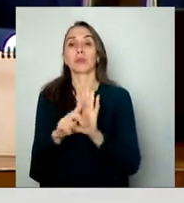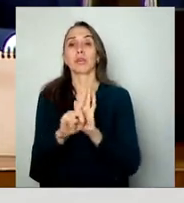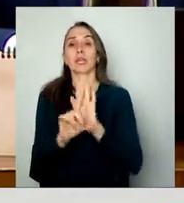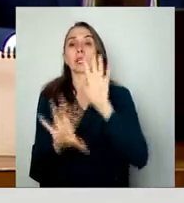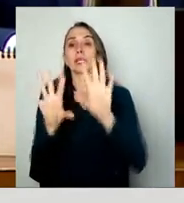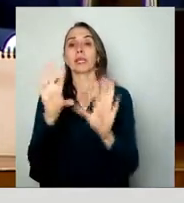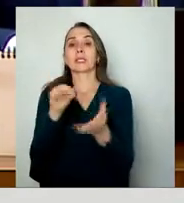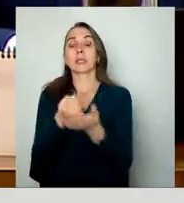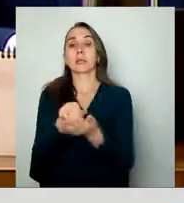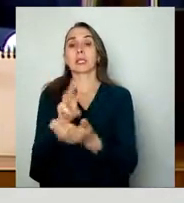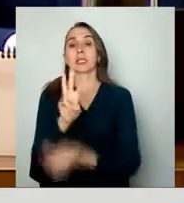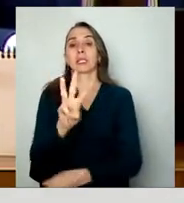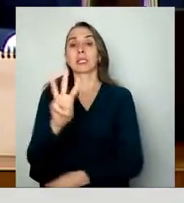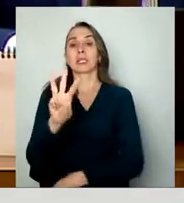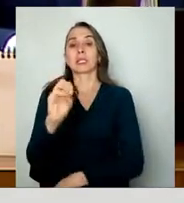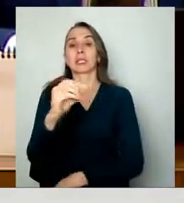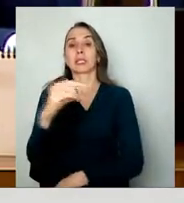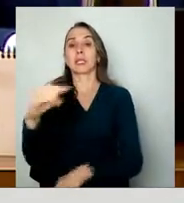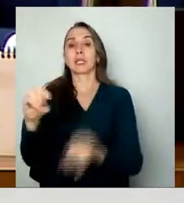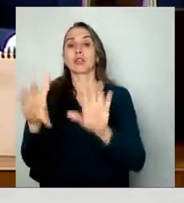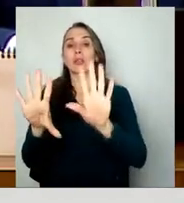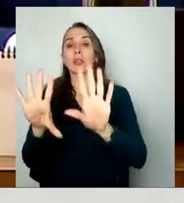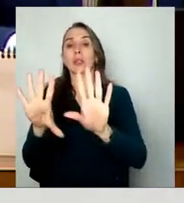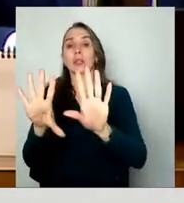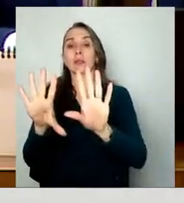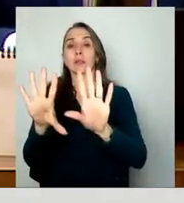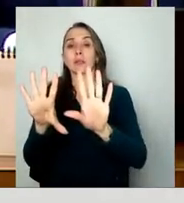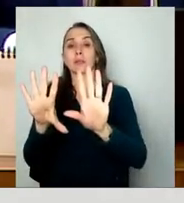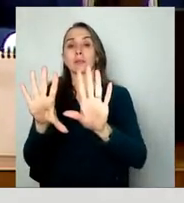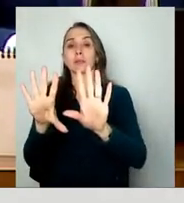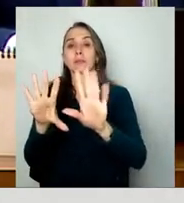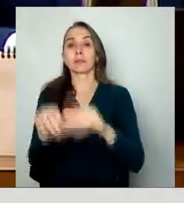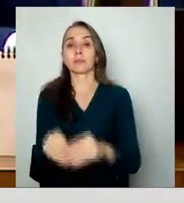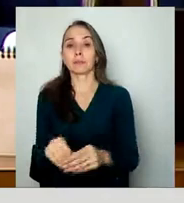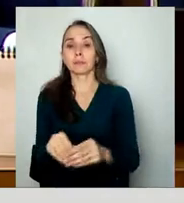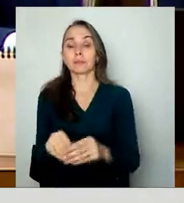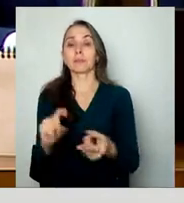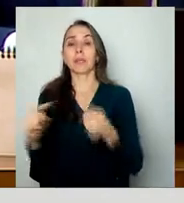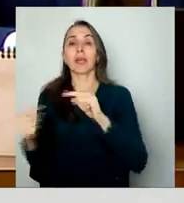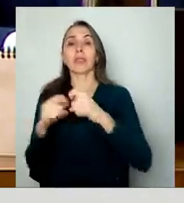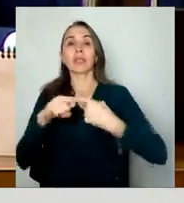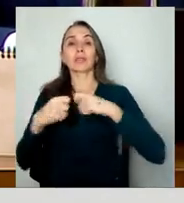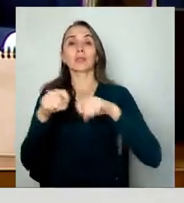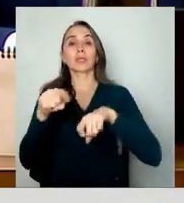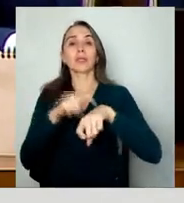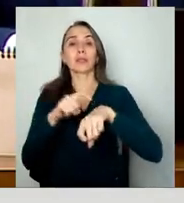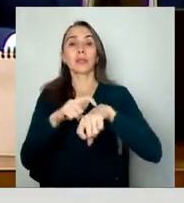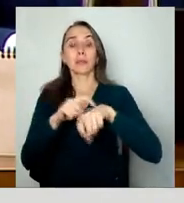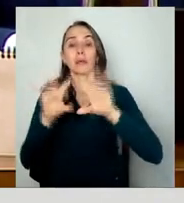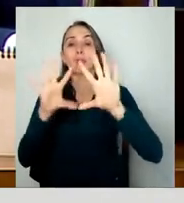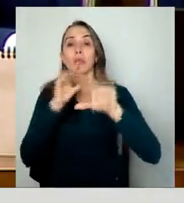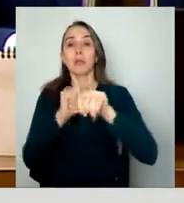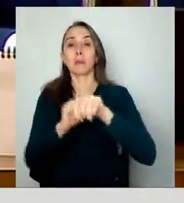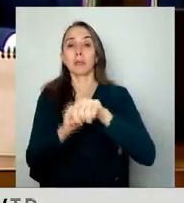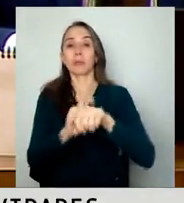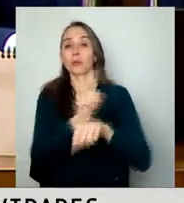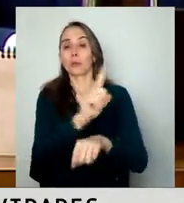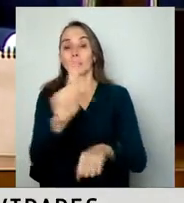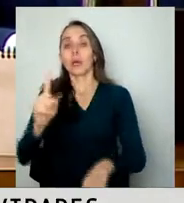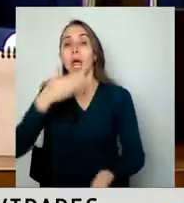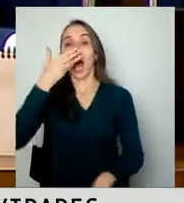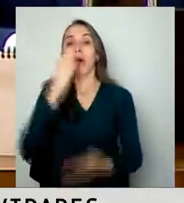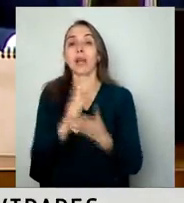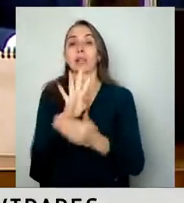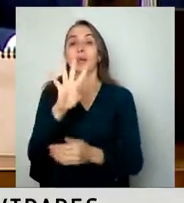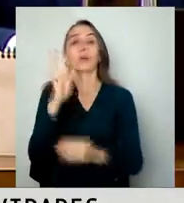15.330 raya 10 para la discusión de este proyecto se destinarán 10 minutos pudiendo hacer uso de la palabra hasta cuatro señoras